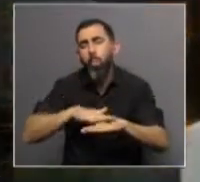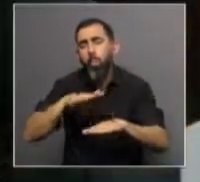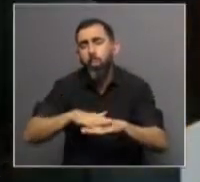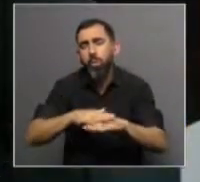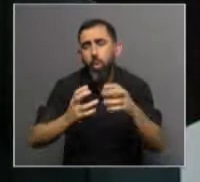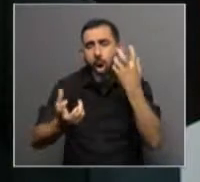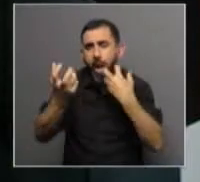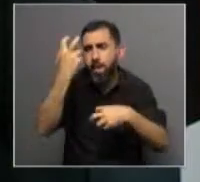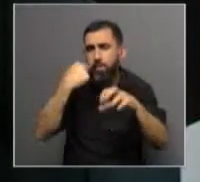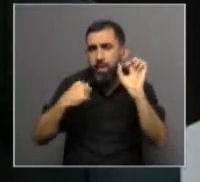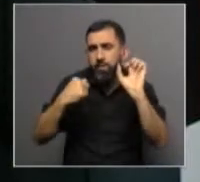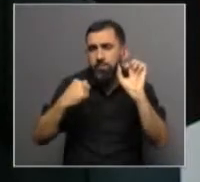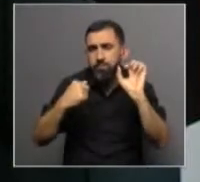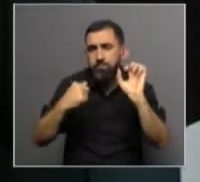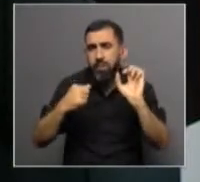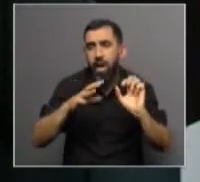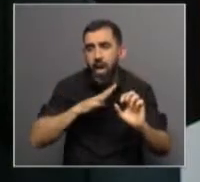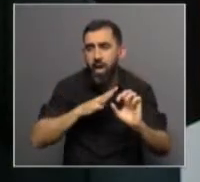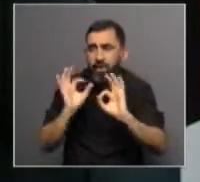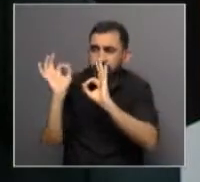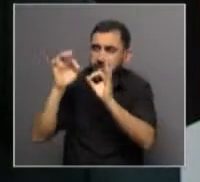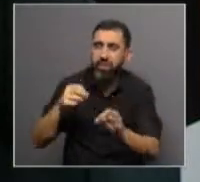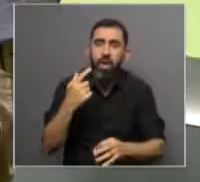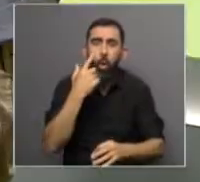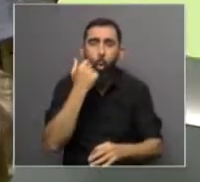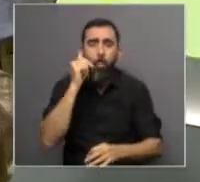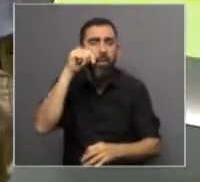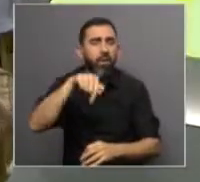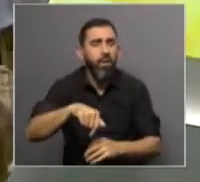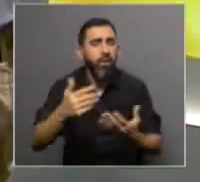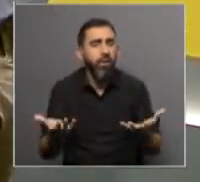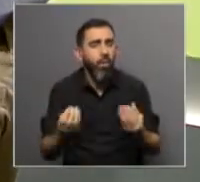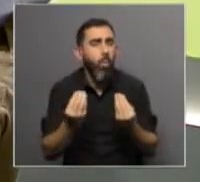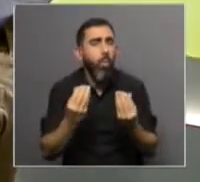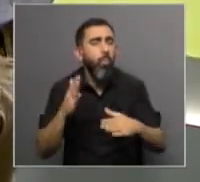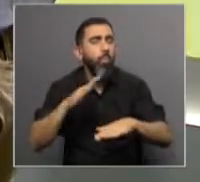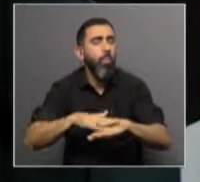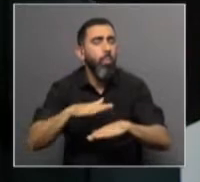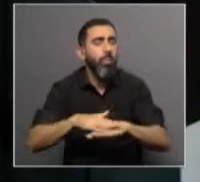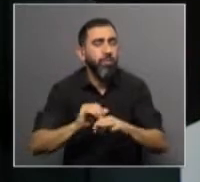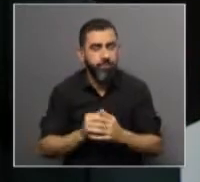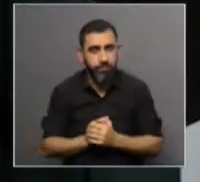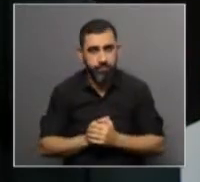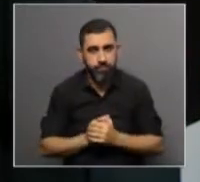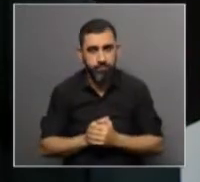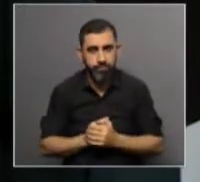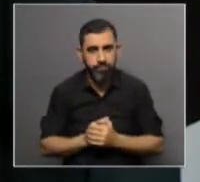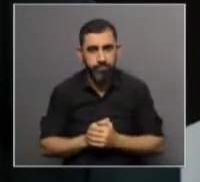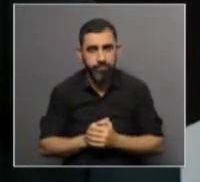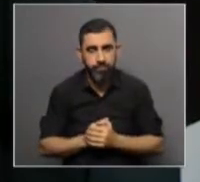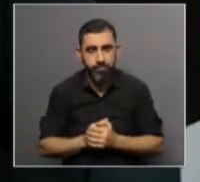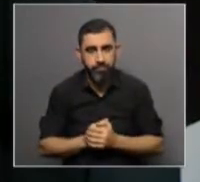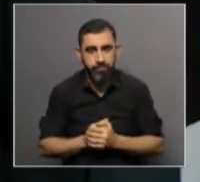o de megafauna, aparece el hombre en todo esto, o el ser humano, o la especie humana. Y ahí viene la parte, creo